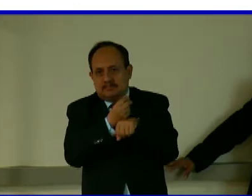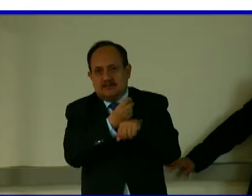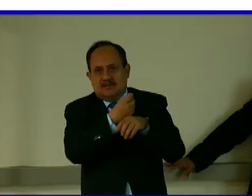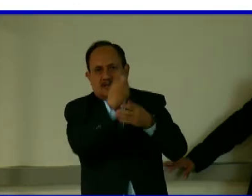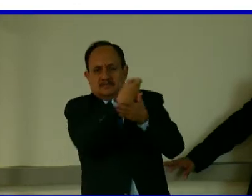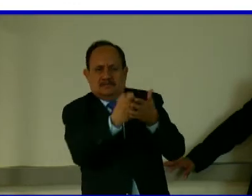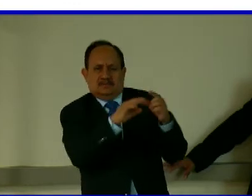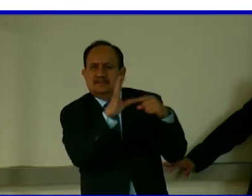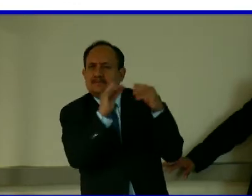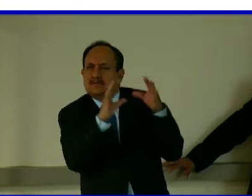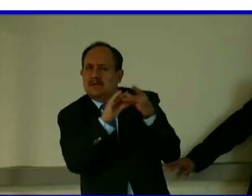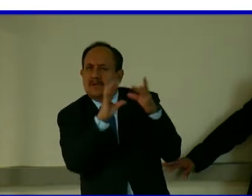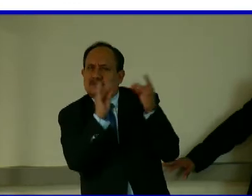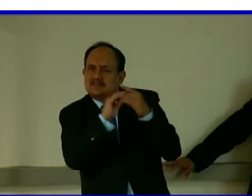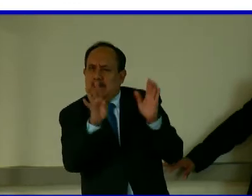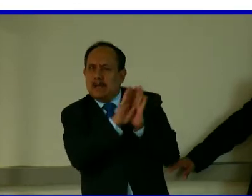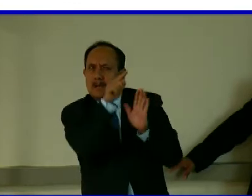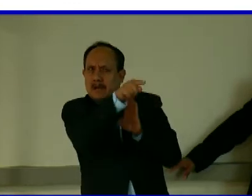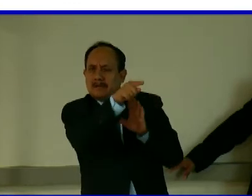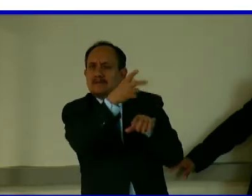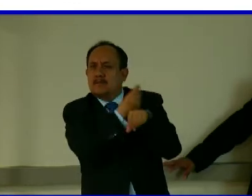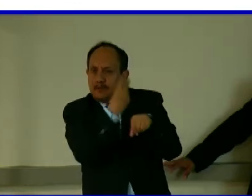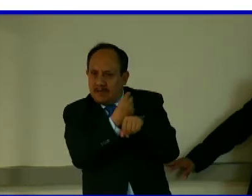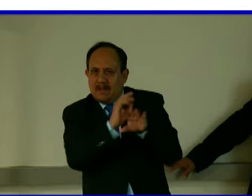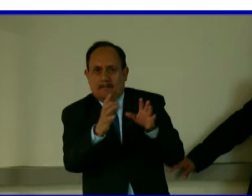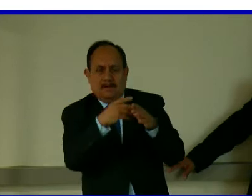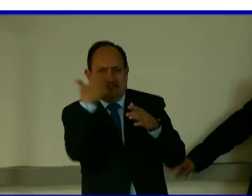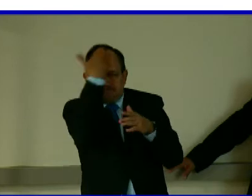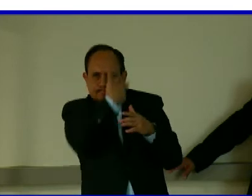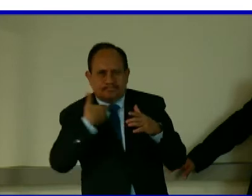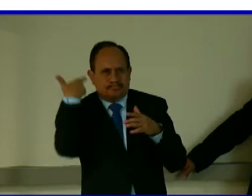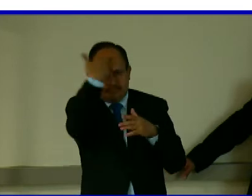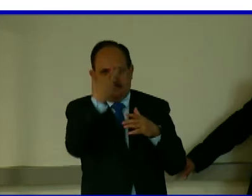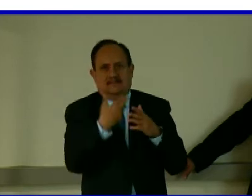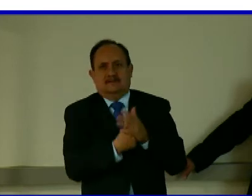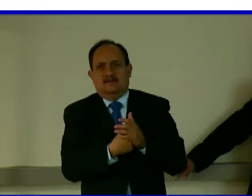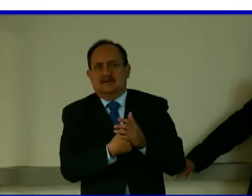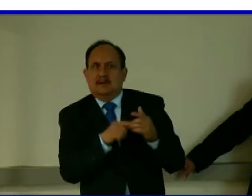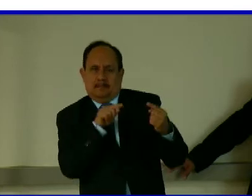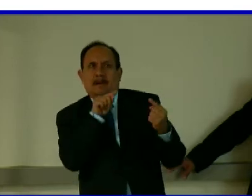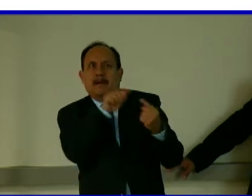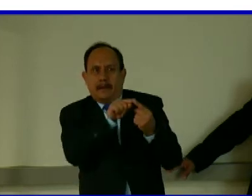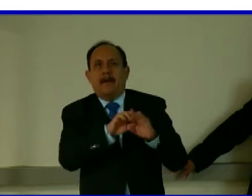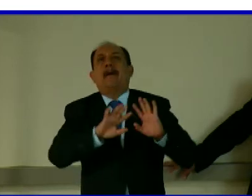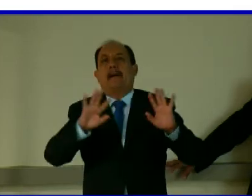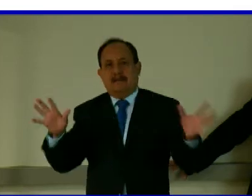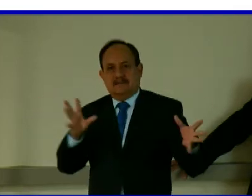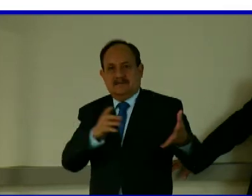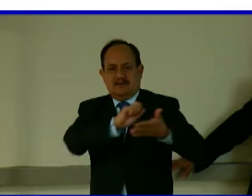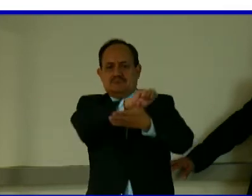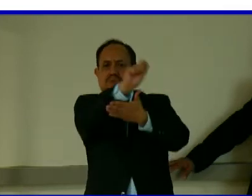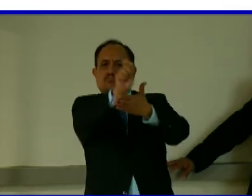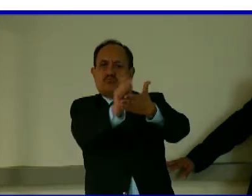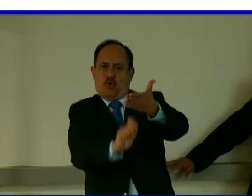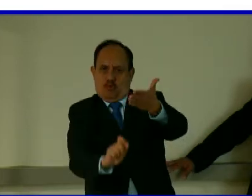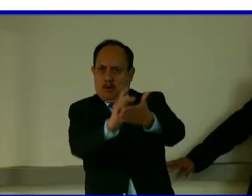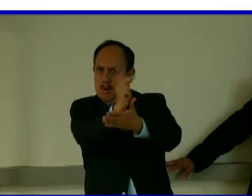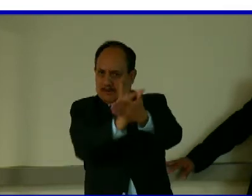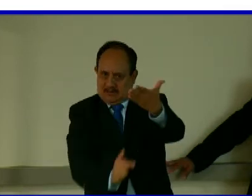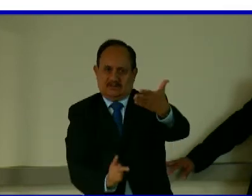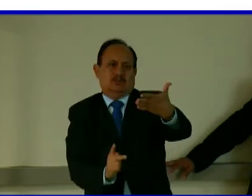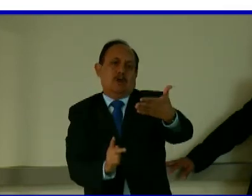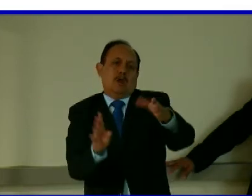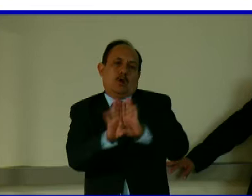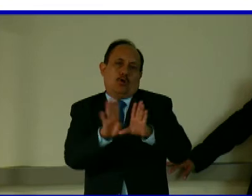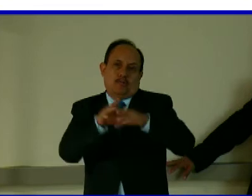qué es lo que tenemos que hacer. Se hace el análisis para entonces establecer un plan y